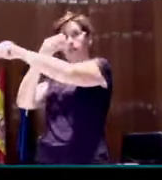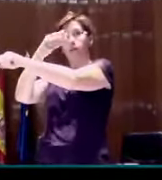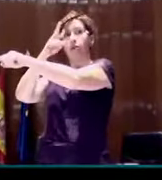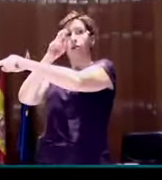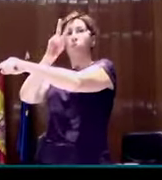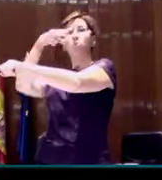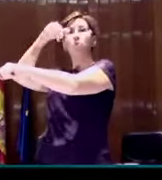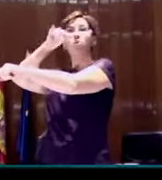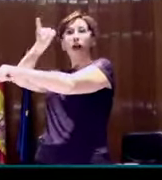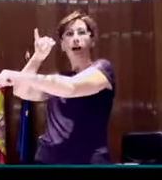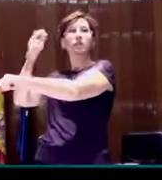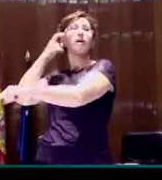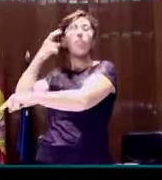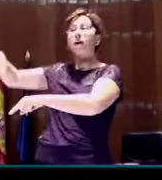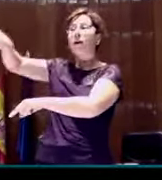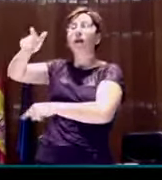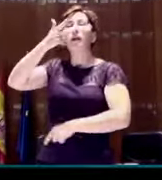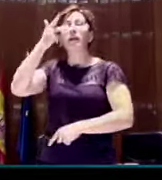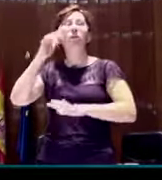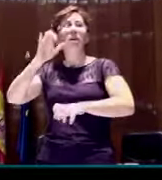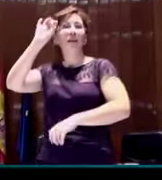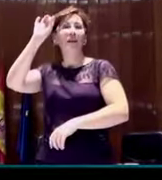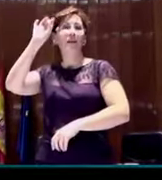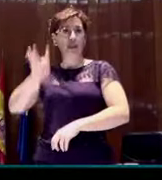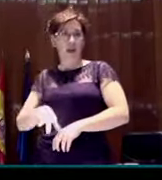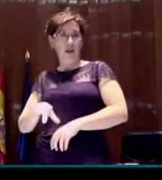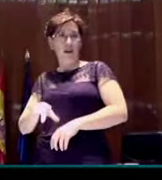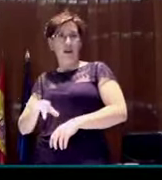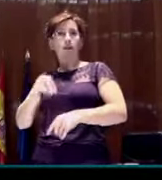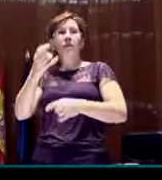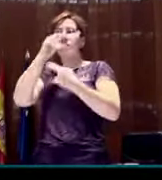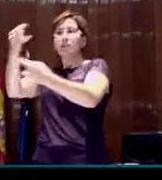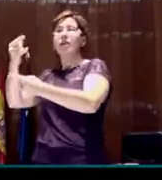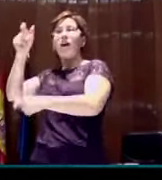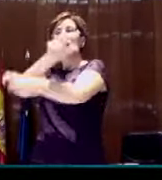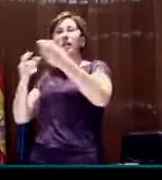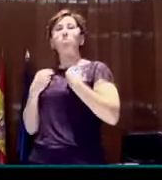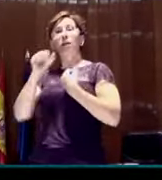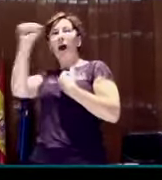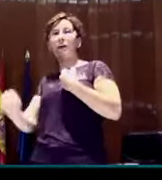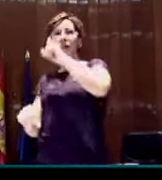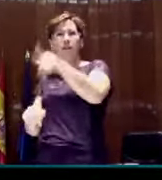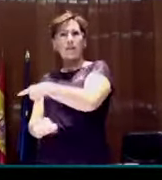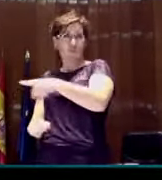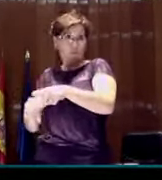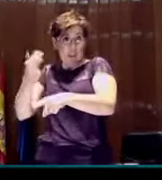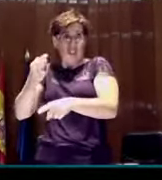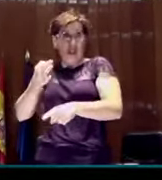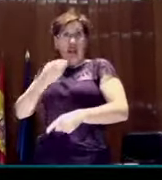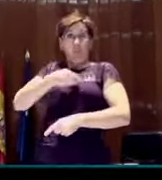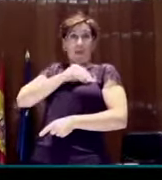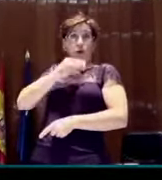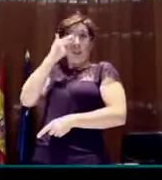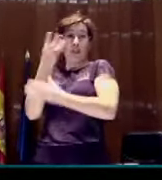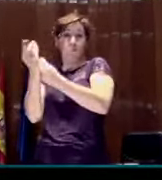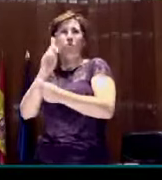interesaba aprenderla, ser una lengua no interesante para... tan interesante para los asiáticos, pero por qué había gente que la aprendía. Y también, ya